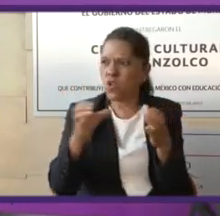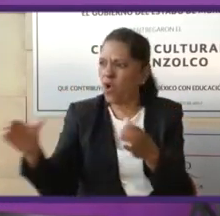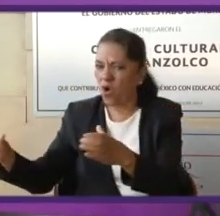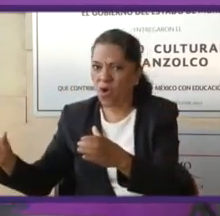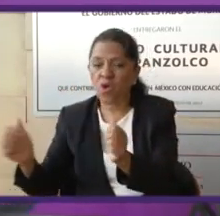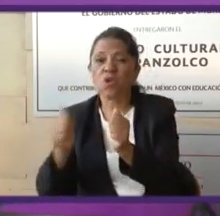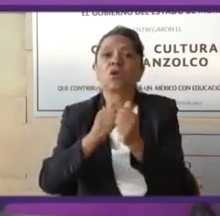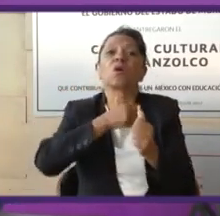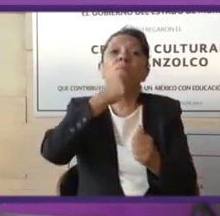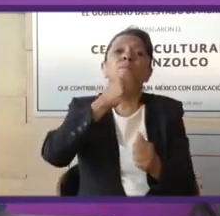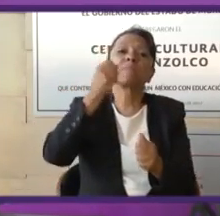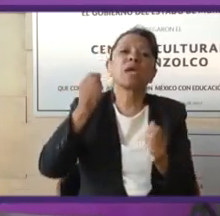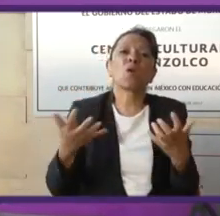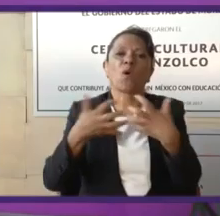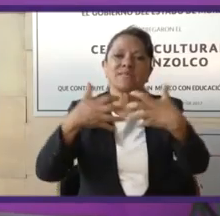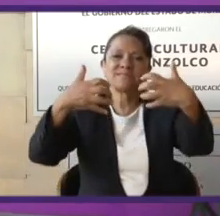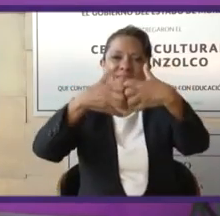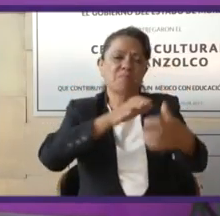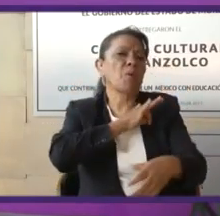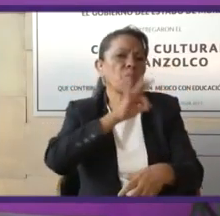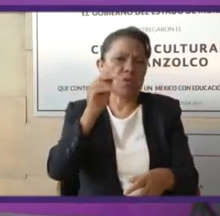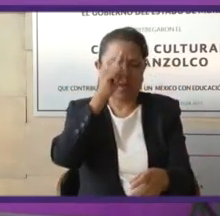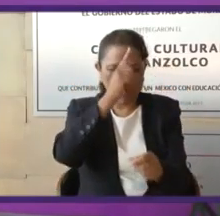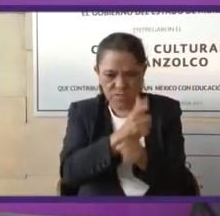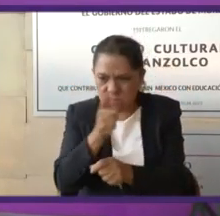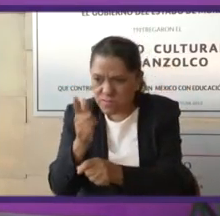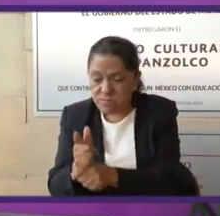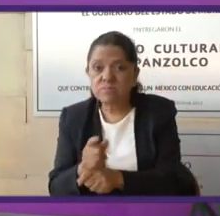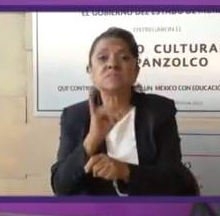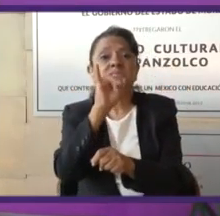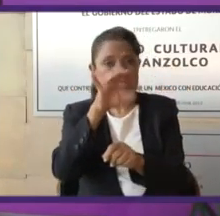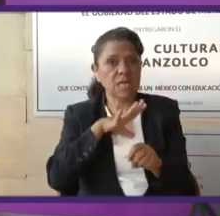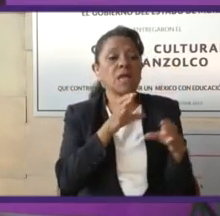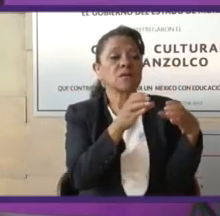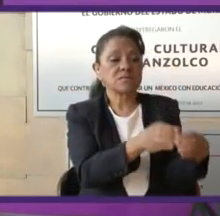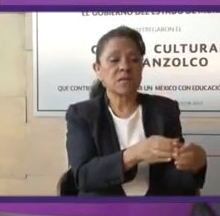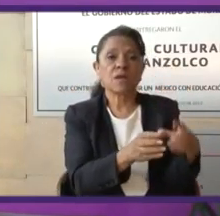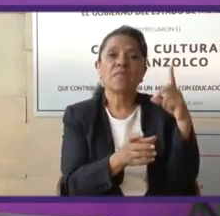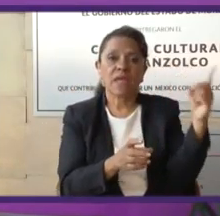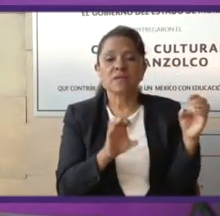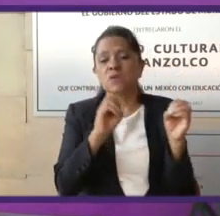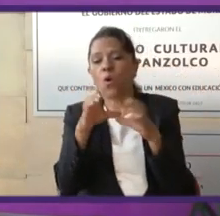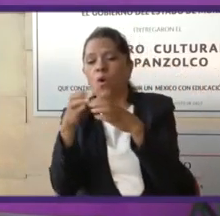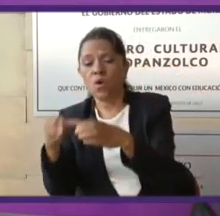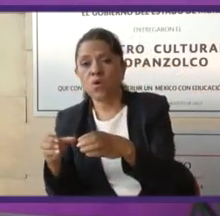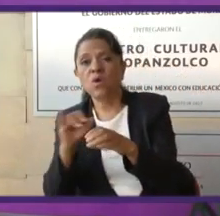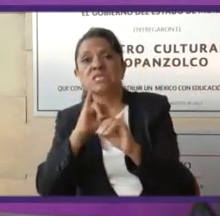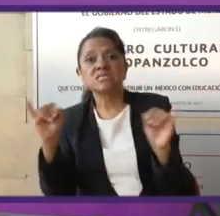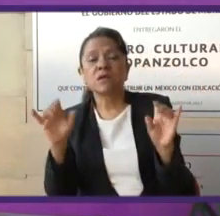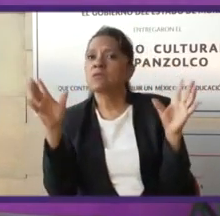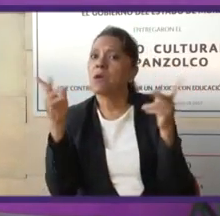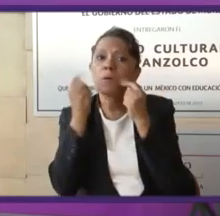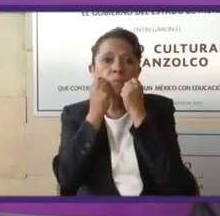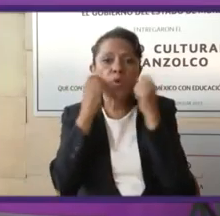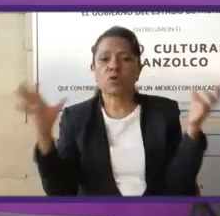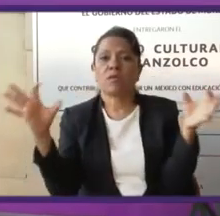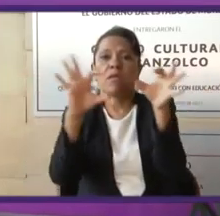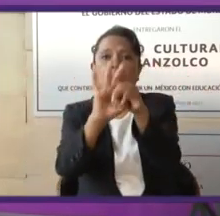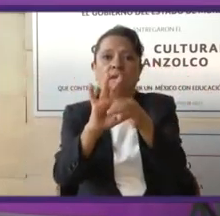el viejo esquema podríamos identificar sectores de derecha o sectores de izquierda. Esas visiones ya